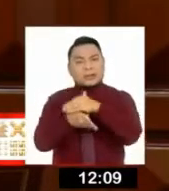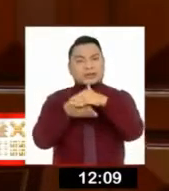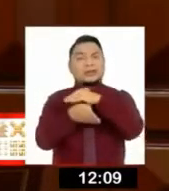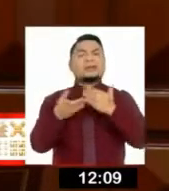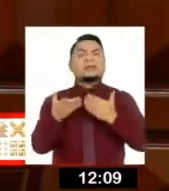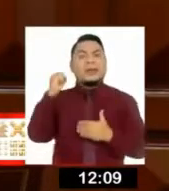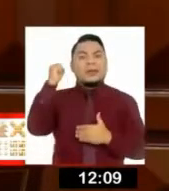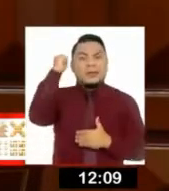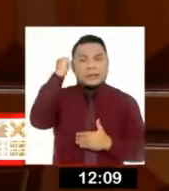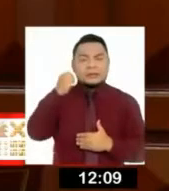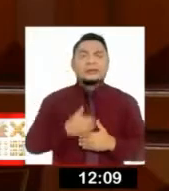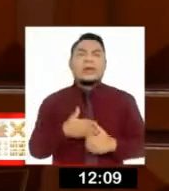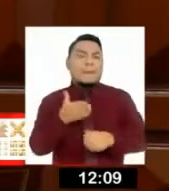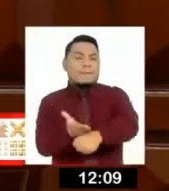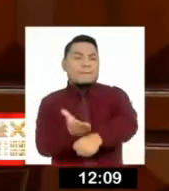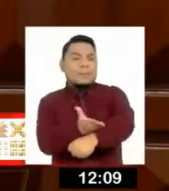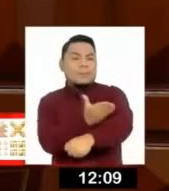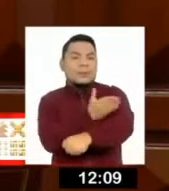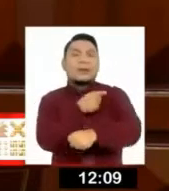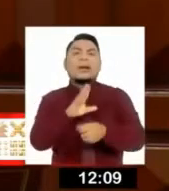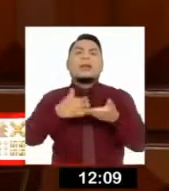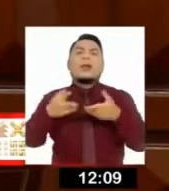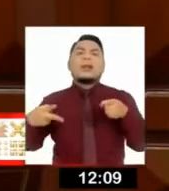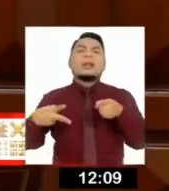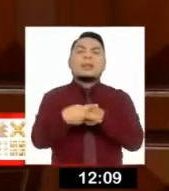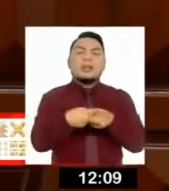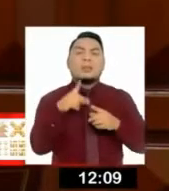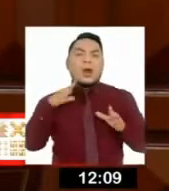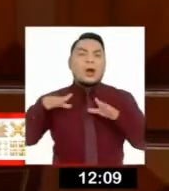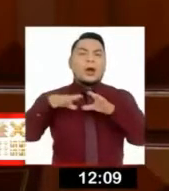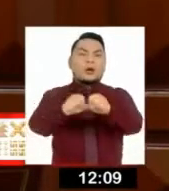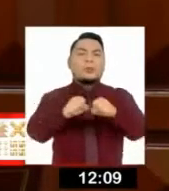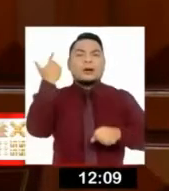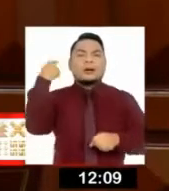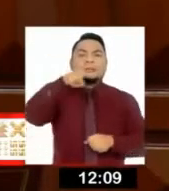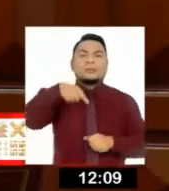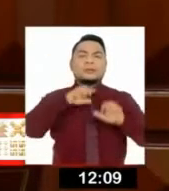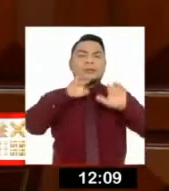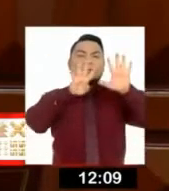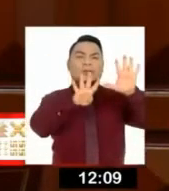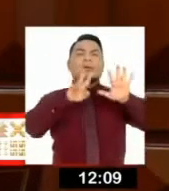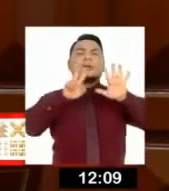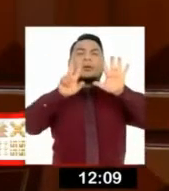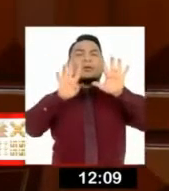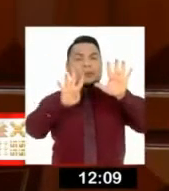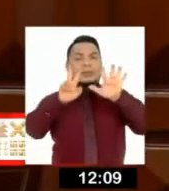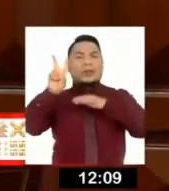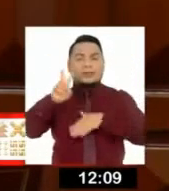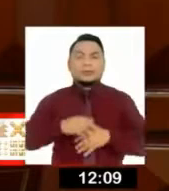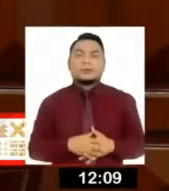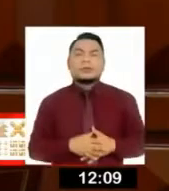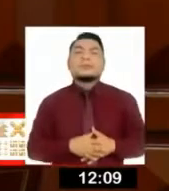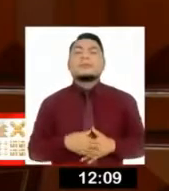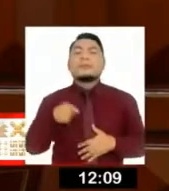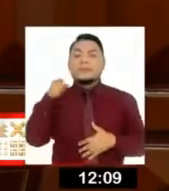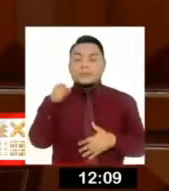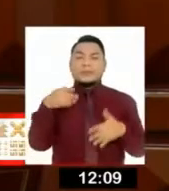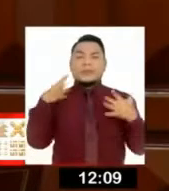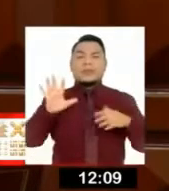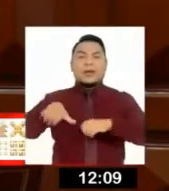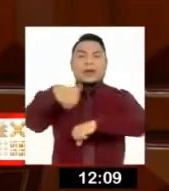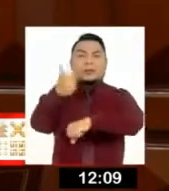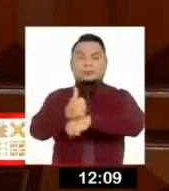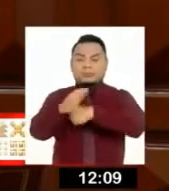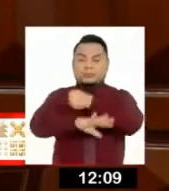derechos, proceso que se vio truncado por el golpe de Estado de 1992, que sentó las bases